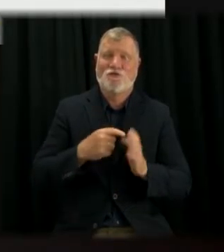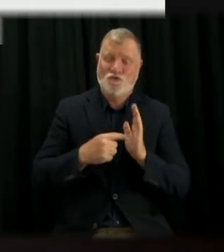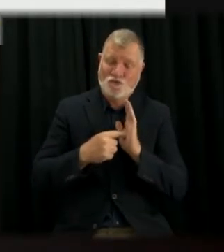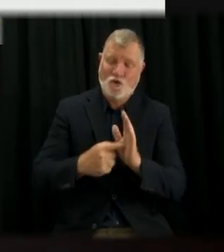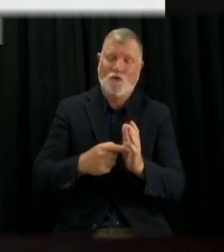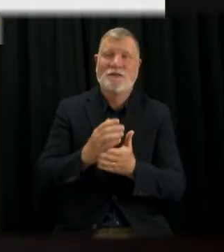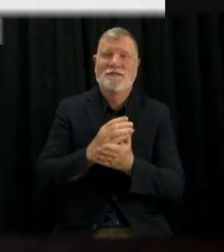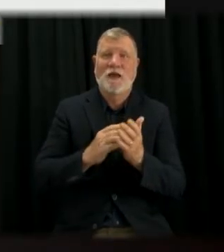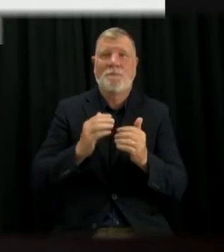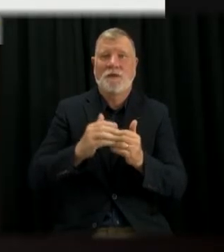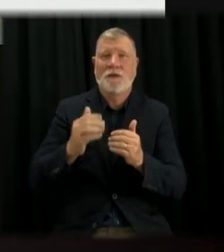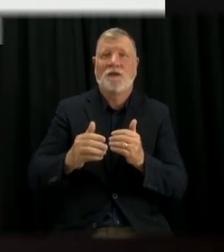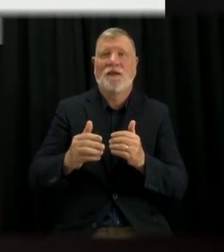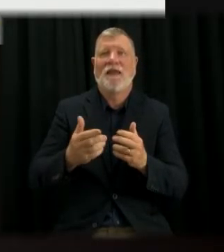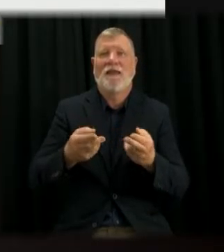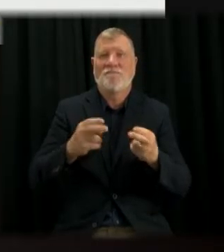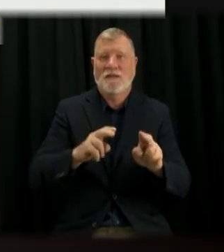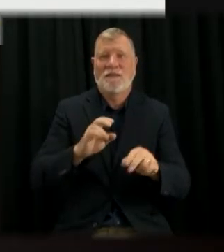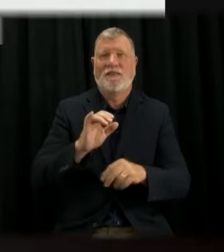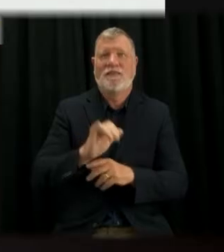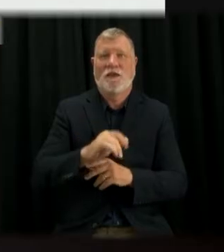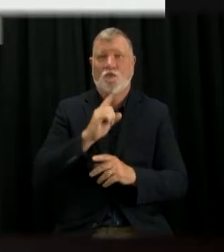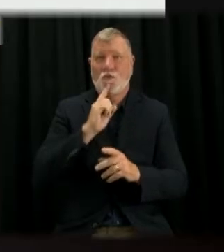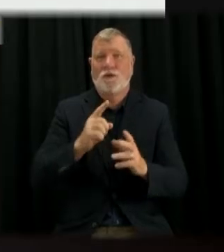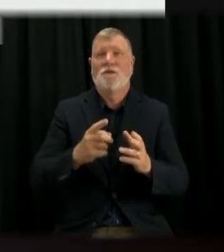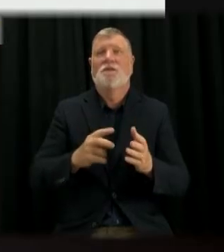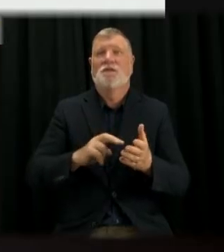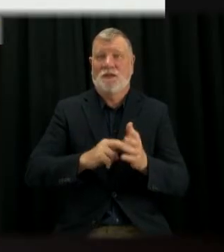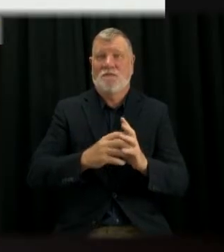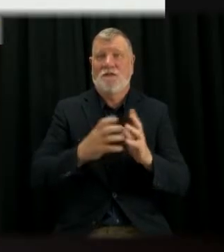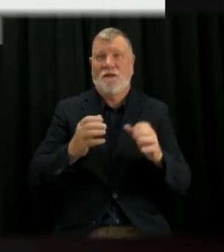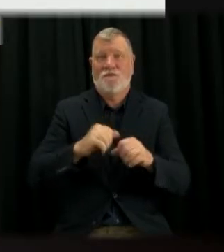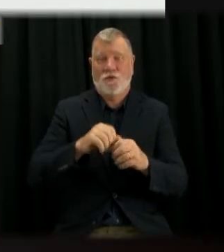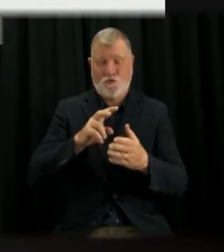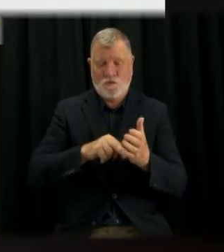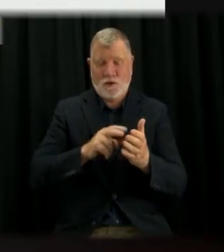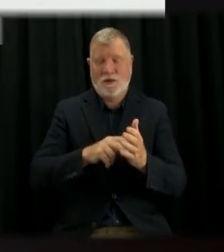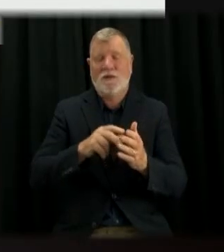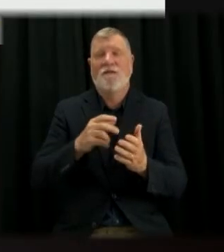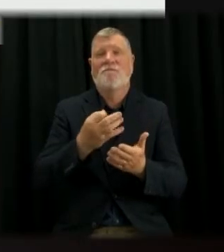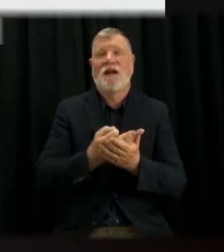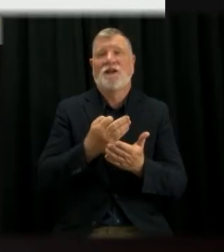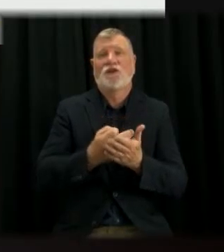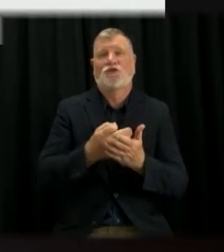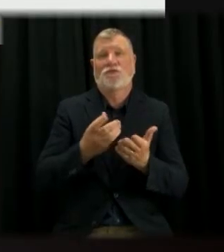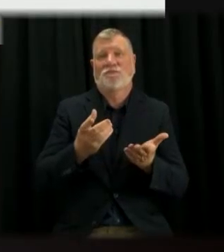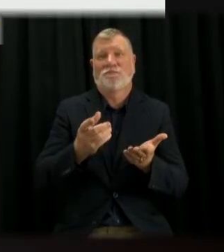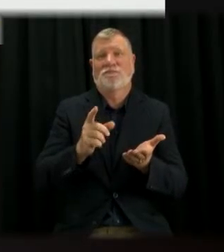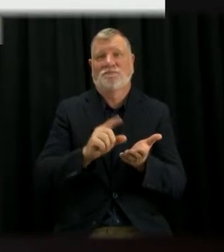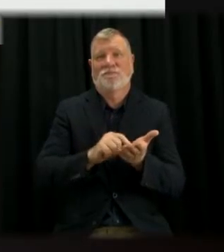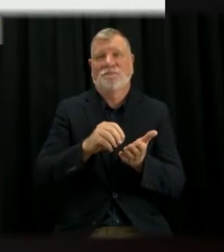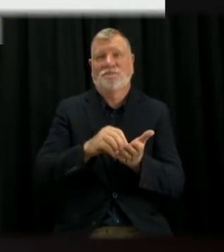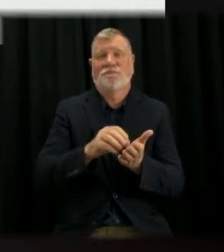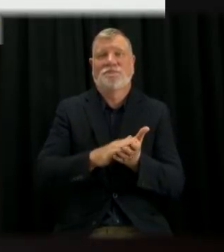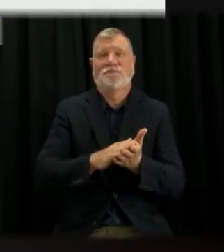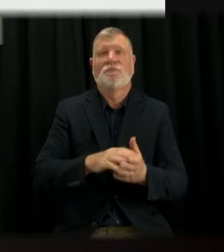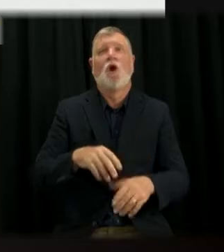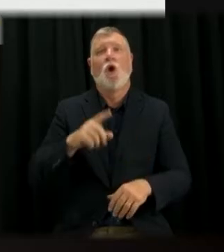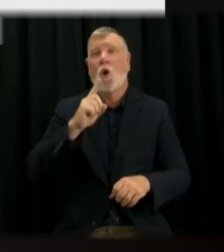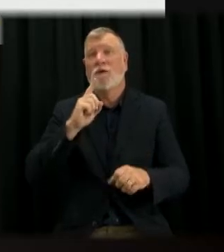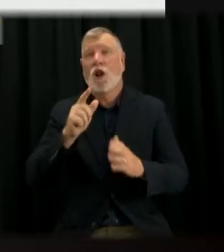revelaciones de algunos eventos subsecuentes que son significativos para los lectores de esos estados financieros,